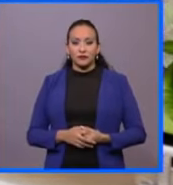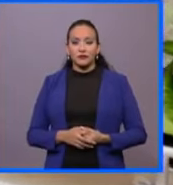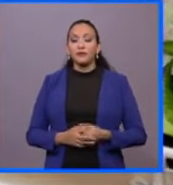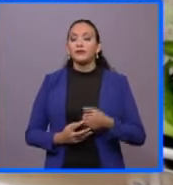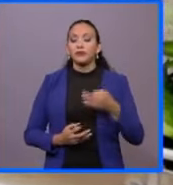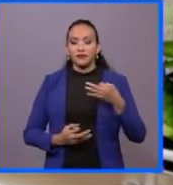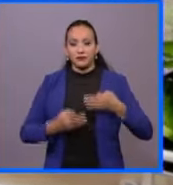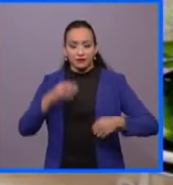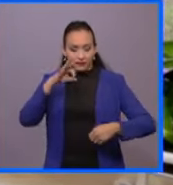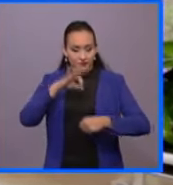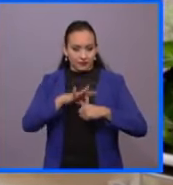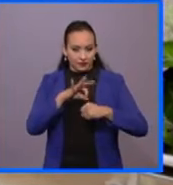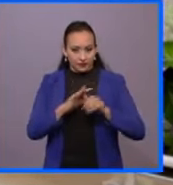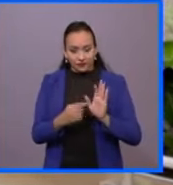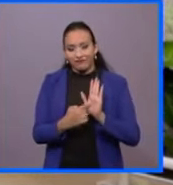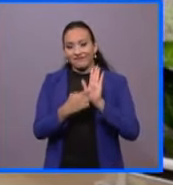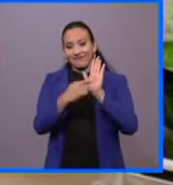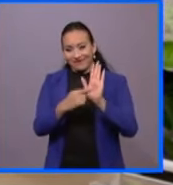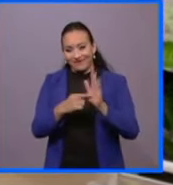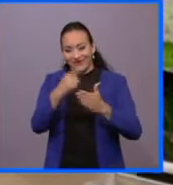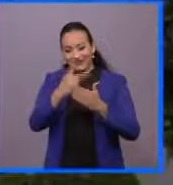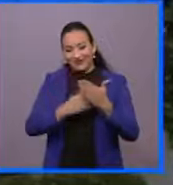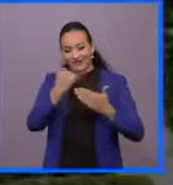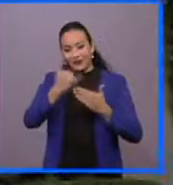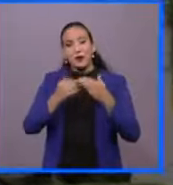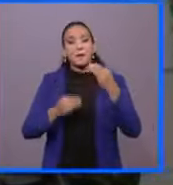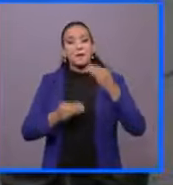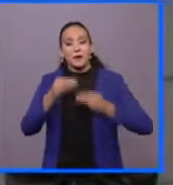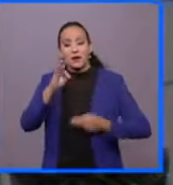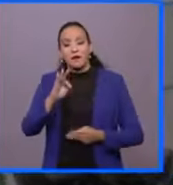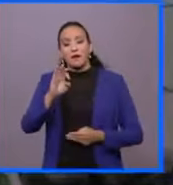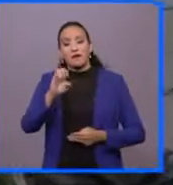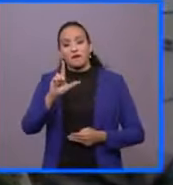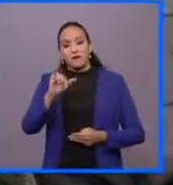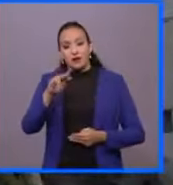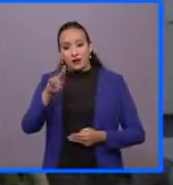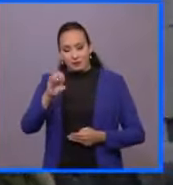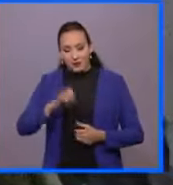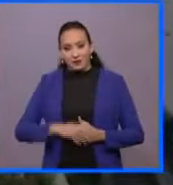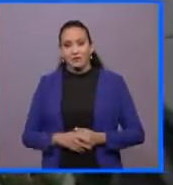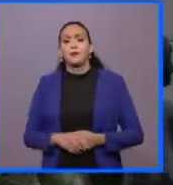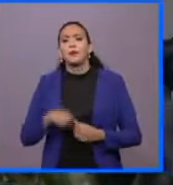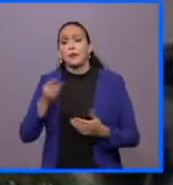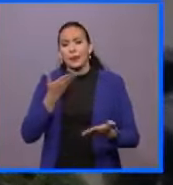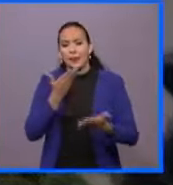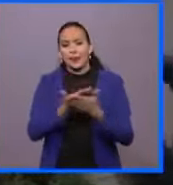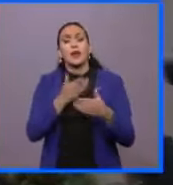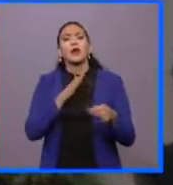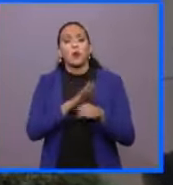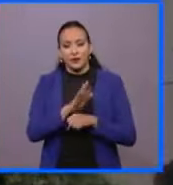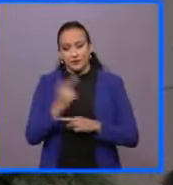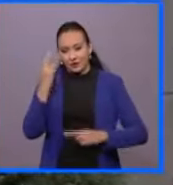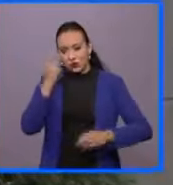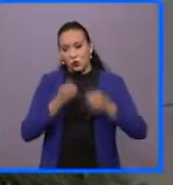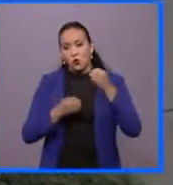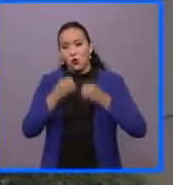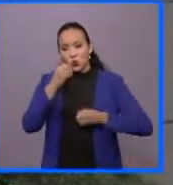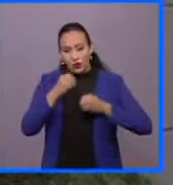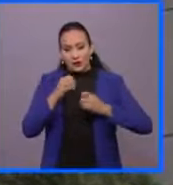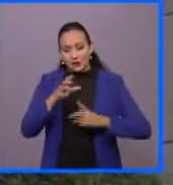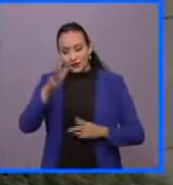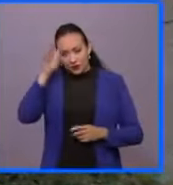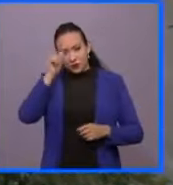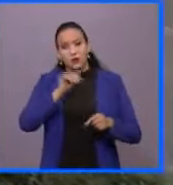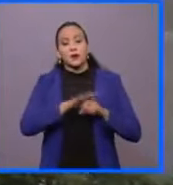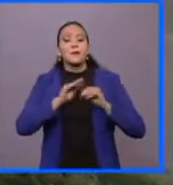El Tribunal Electoral dio a conocer los proyectos del magistrado Felipe de la Mata Pizaña, con los que propone resolver los juicios de